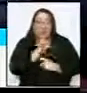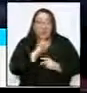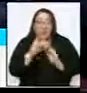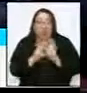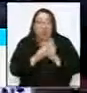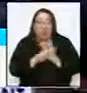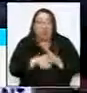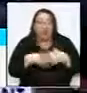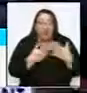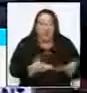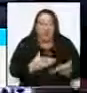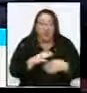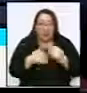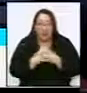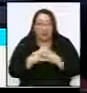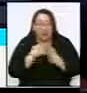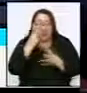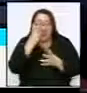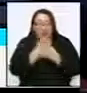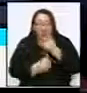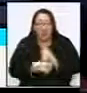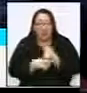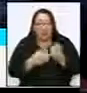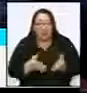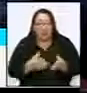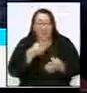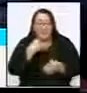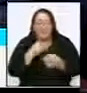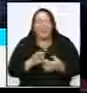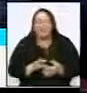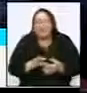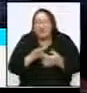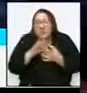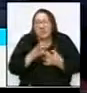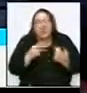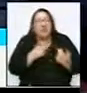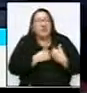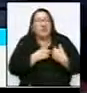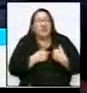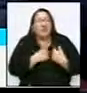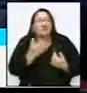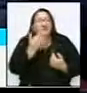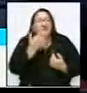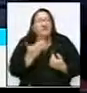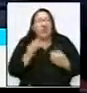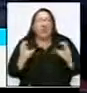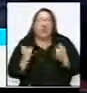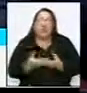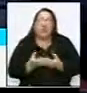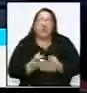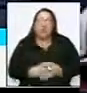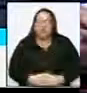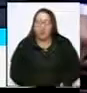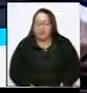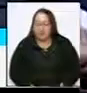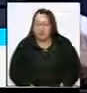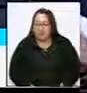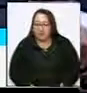legislativas que formen parte de esta cuestión de confianza son de exclusiva responsabilidad del Congreso de la